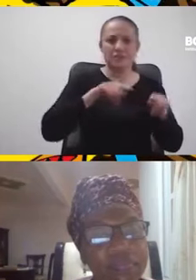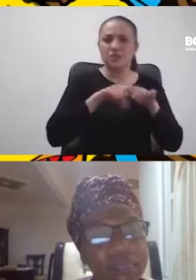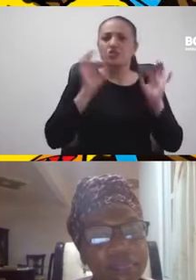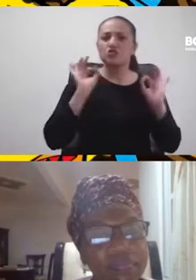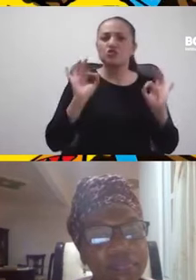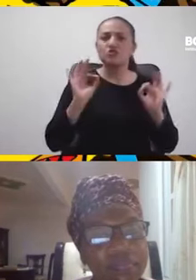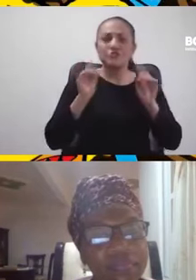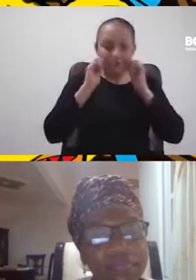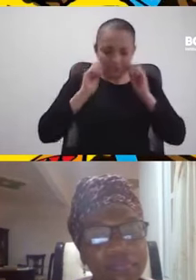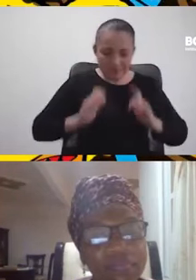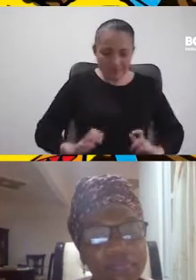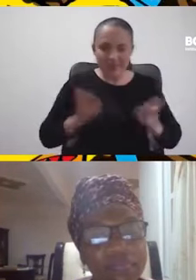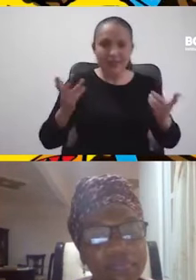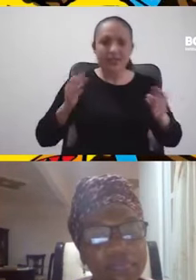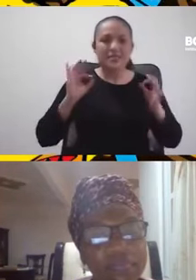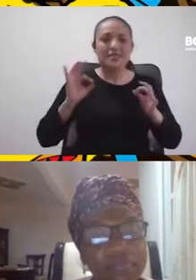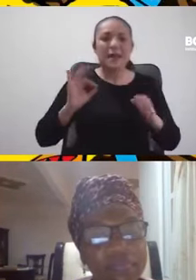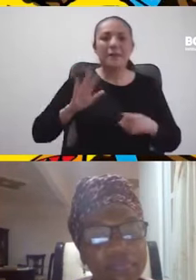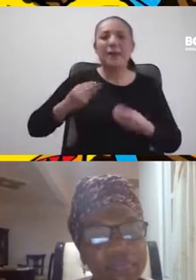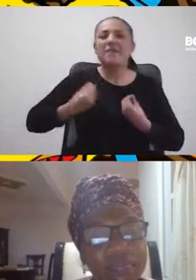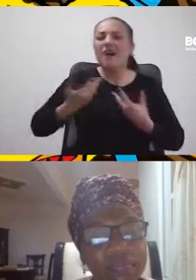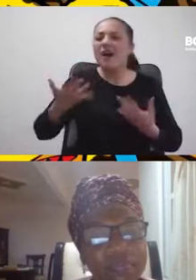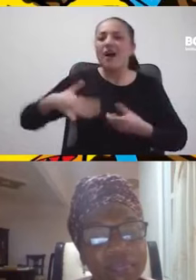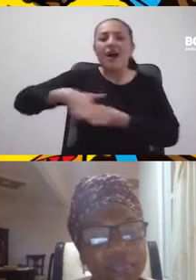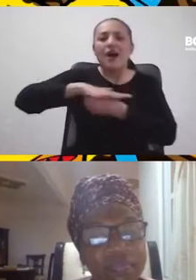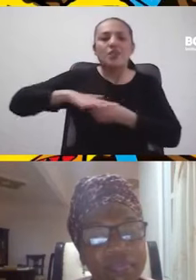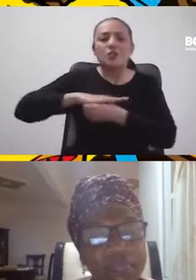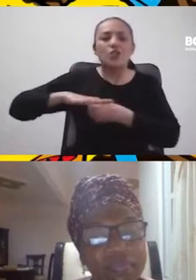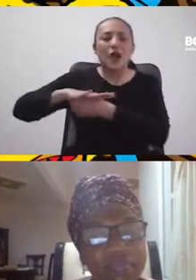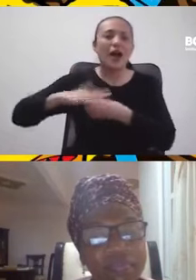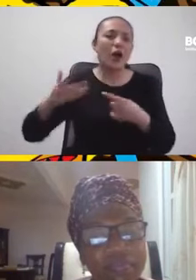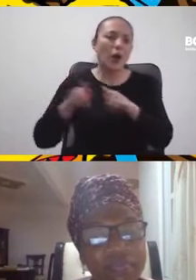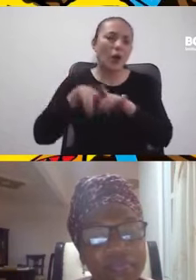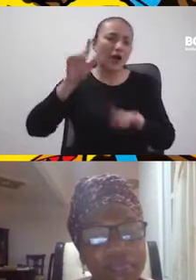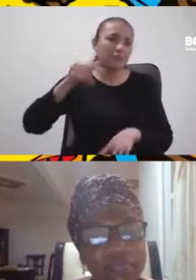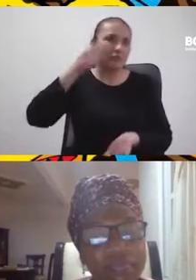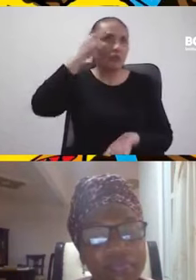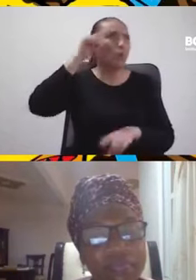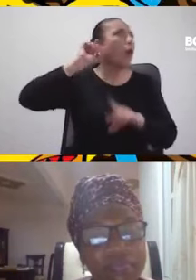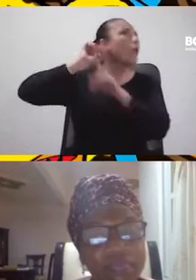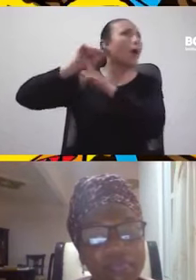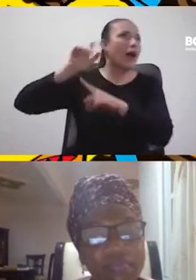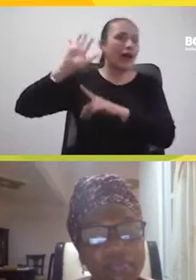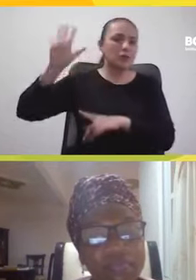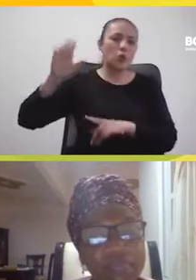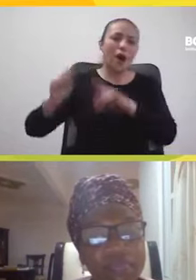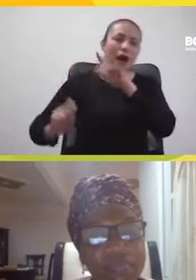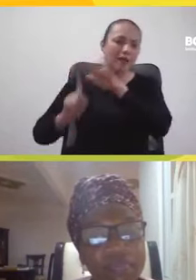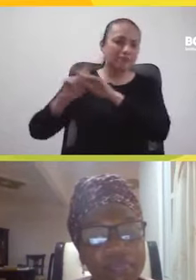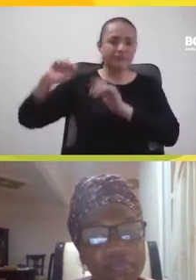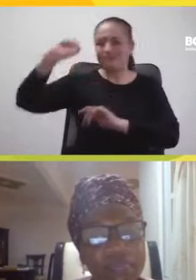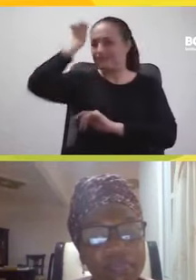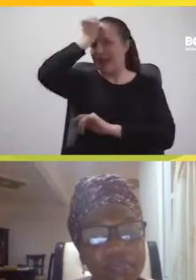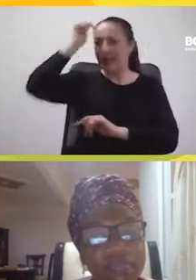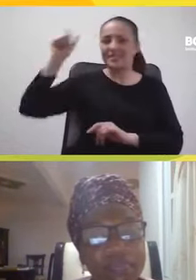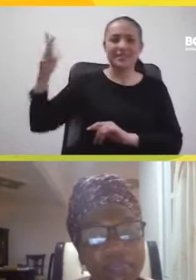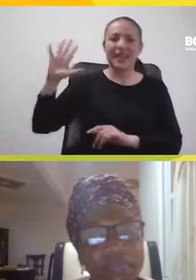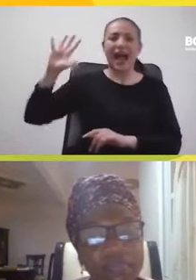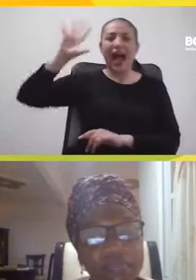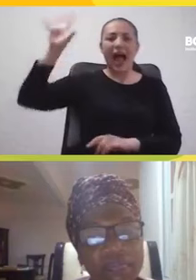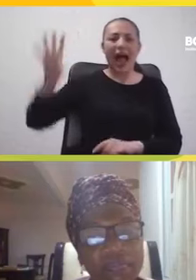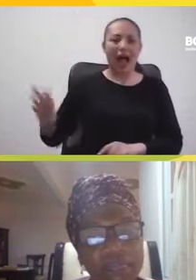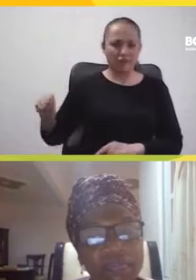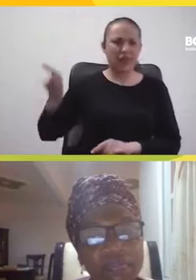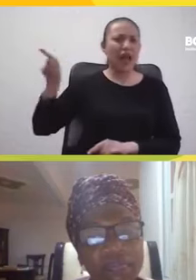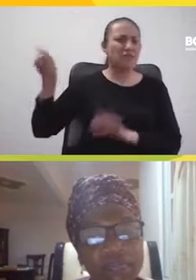podemos olvidar que en África, en nuestra madre África, siempre hubo sociedades